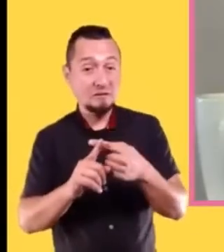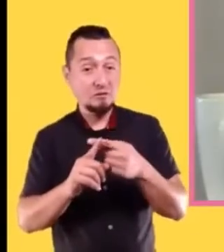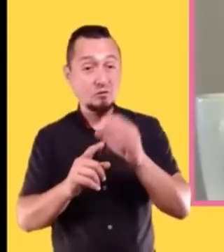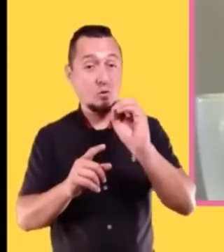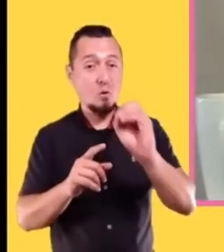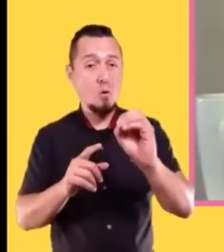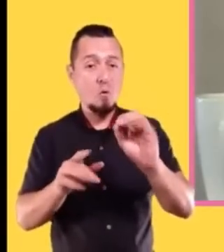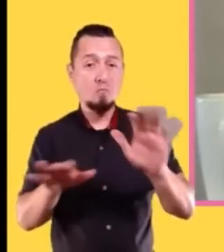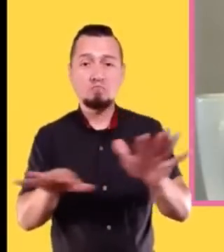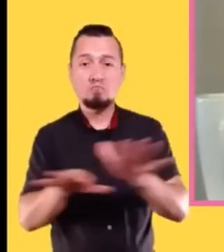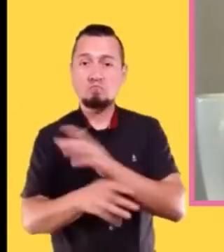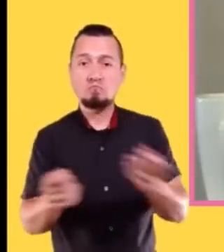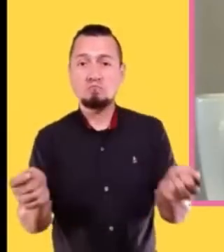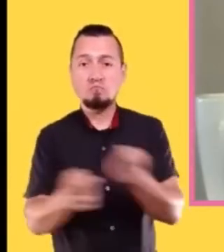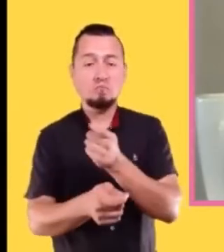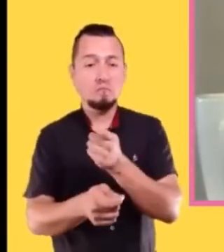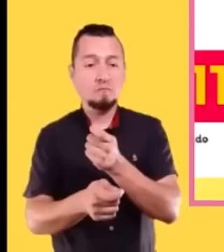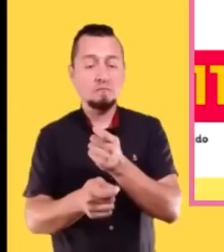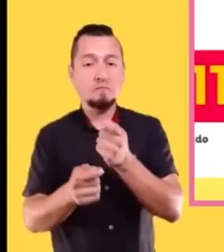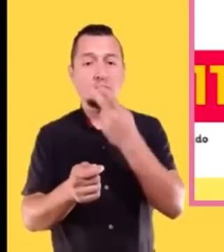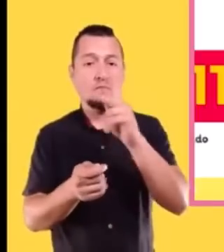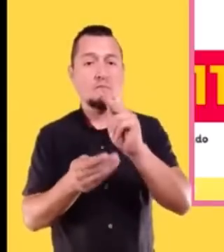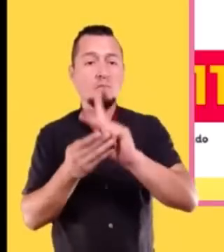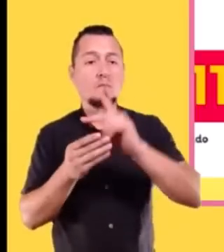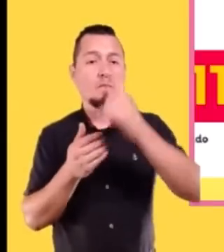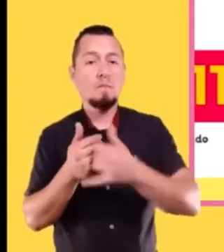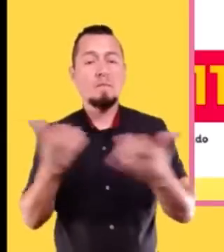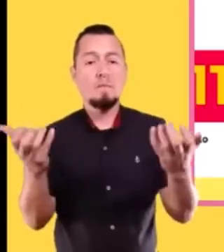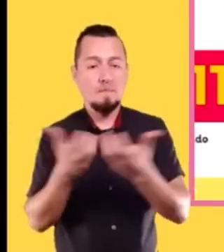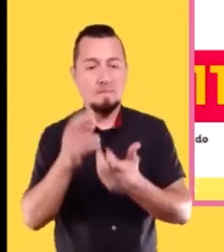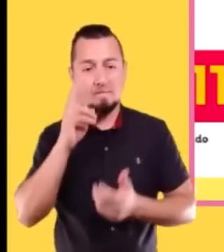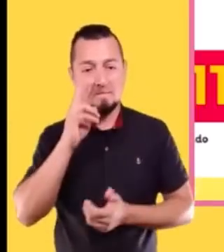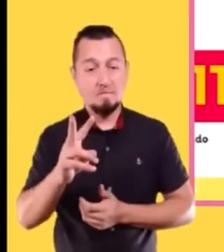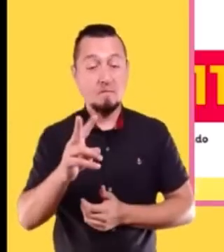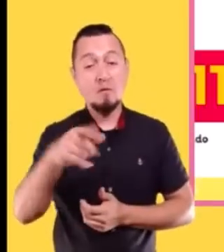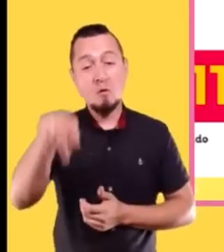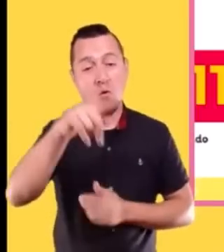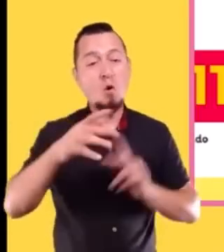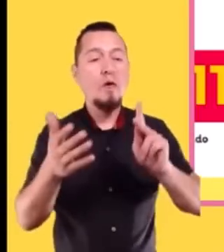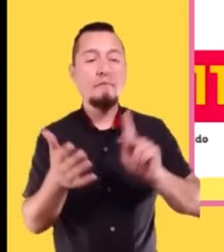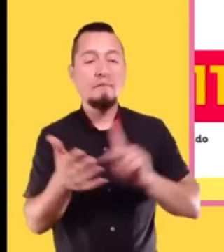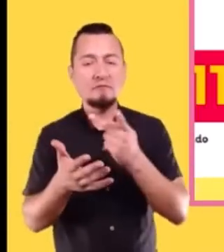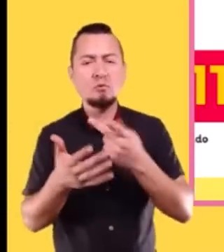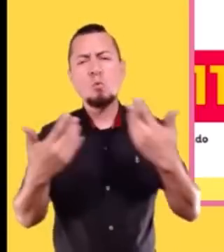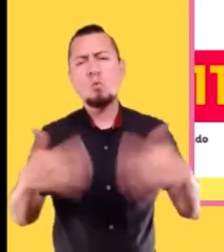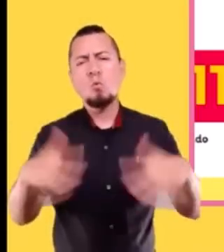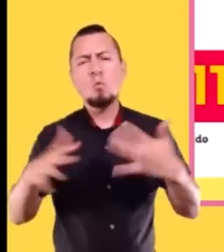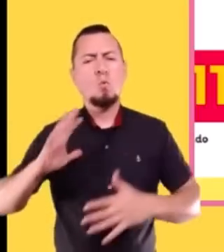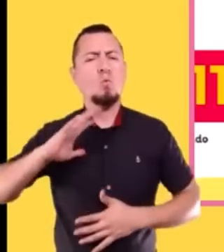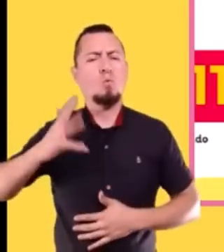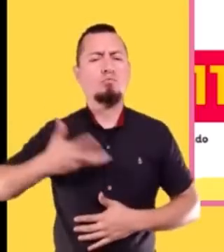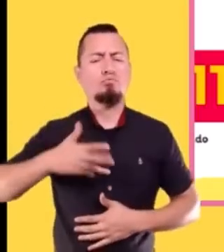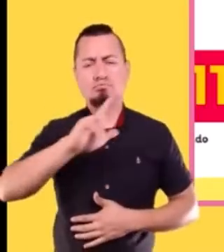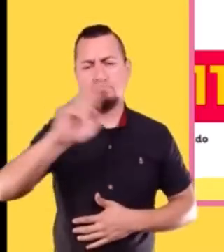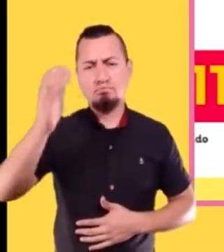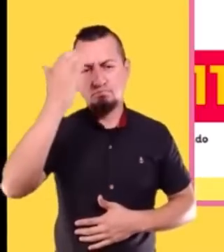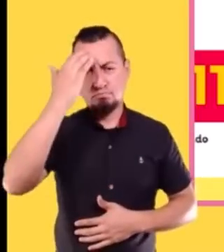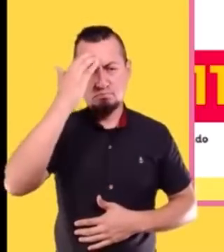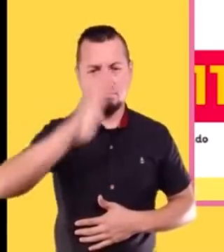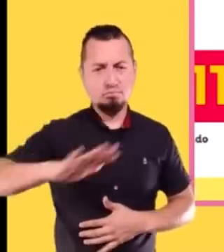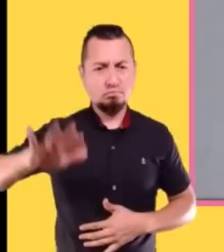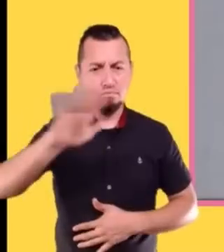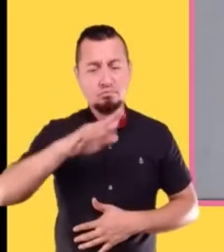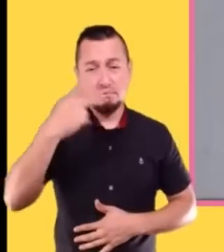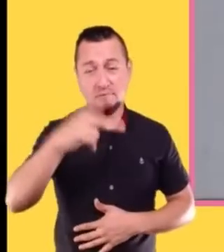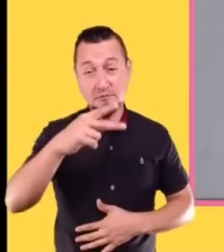son precisamente los proyectos integradores. Adelante, Juan Carlos. Nuevamente, esto ha sido fuente de orgullo, de reconocimiento, no solo aquí en México, sino